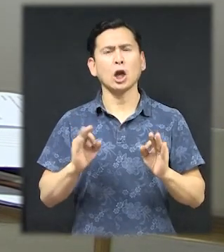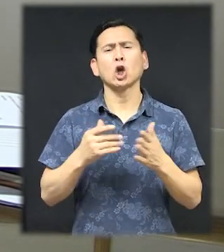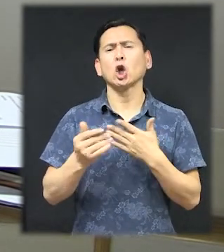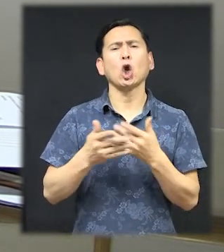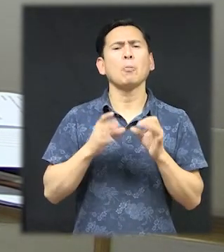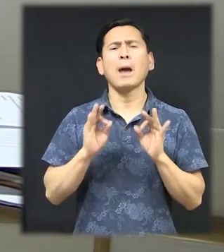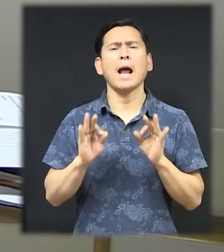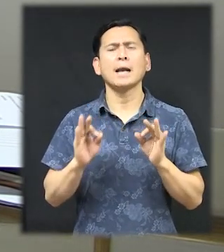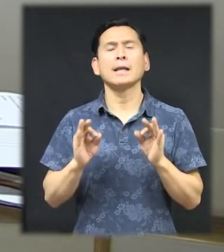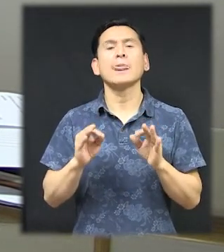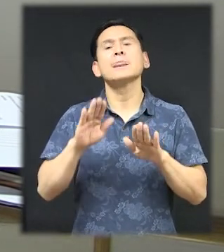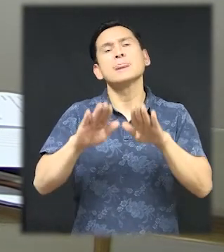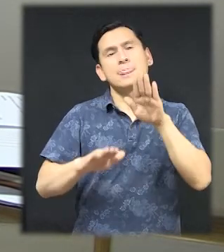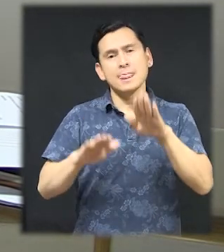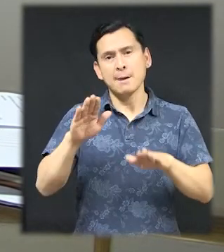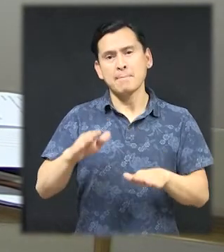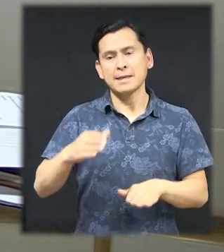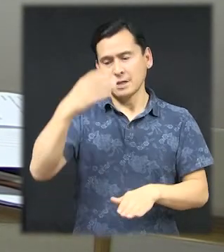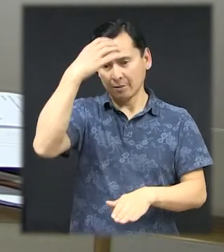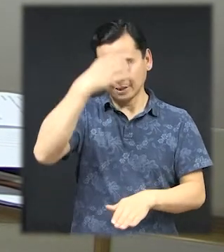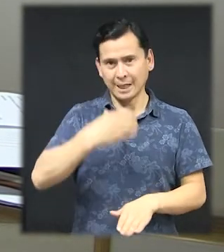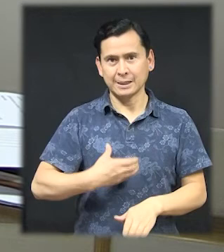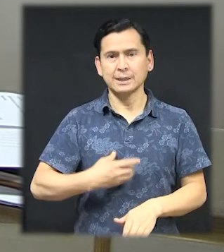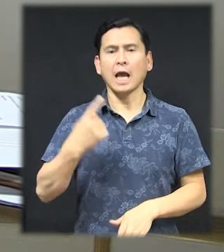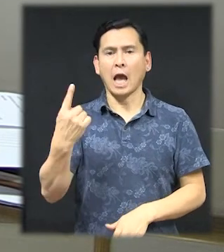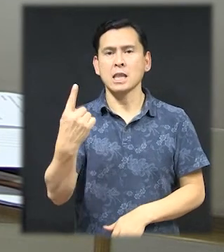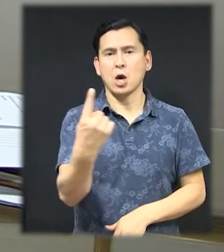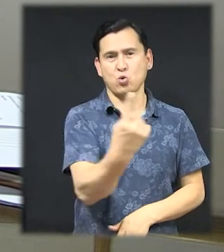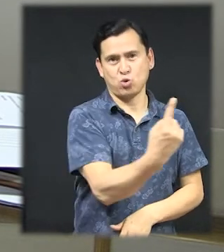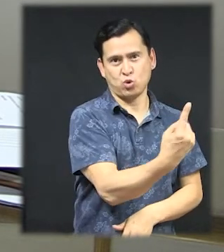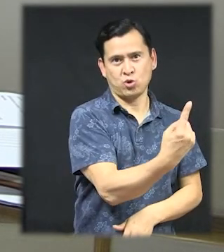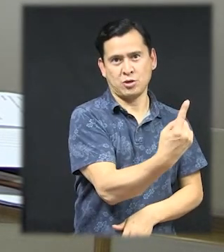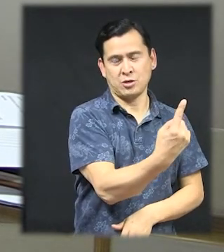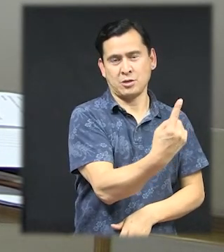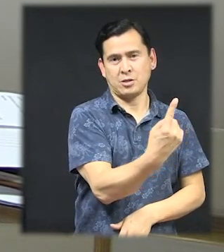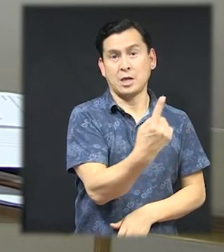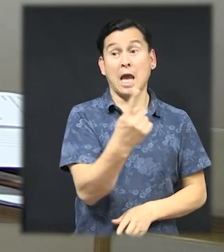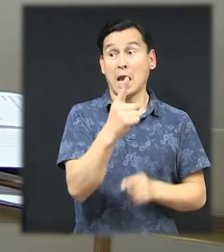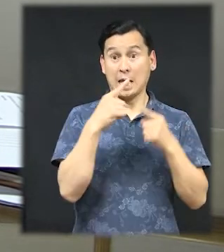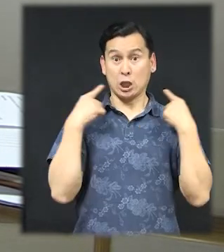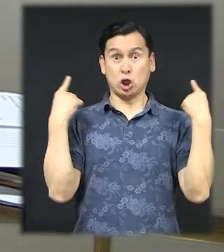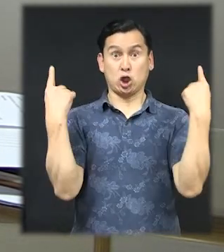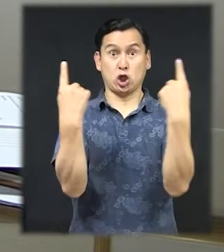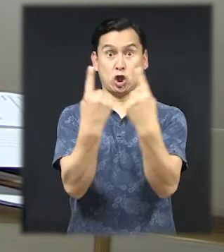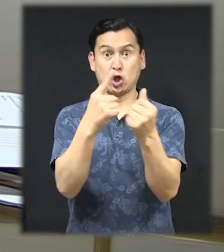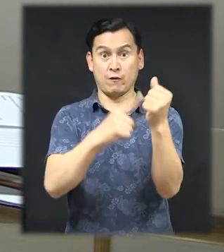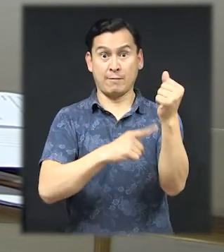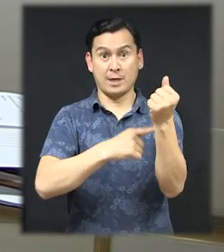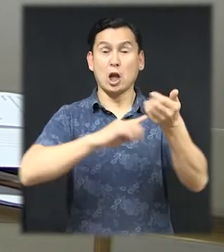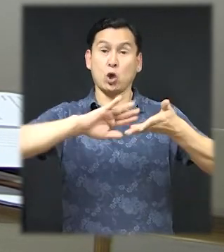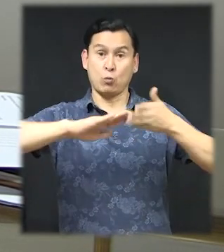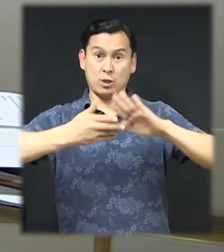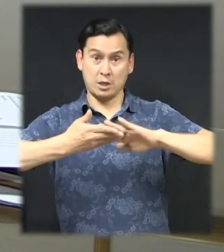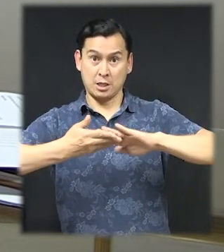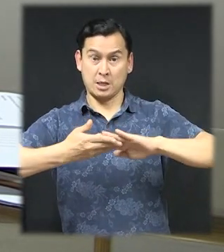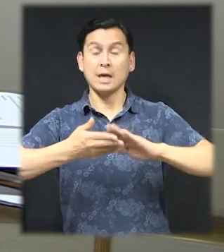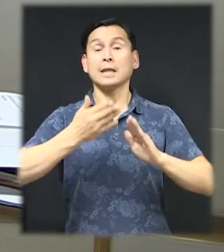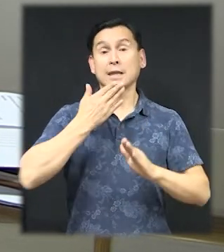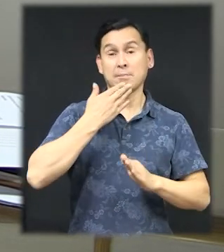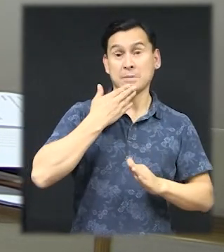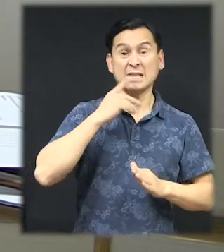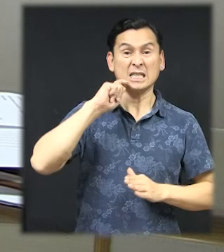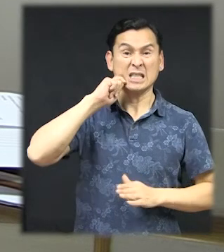entornos familiares como comunitarios, tanto como lo que significa el hacer caso de las medidas que la autoridad sanitaria